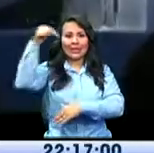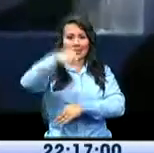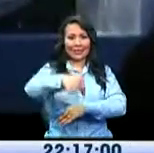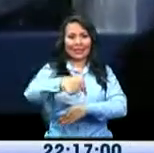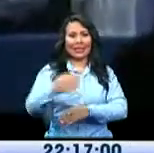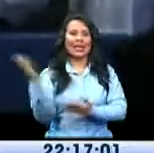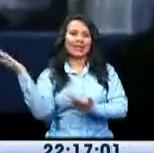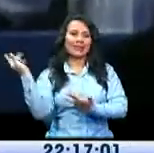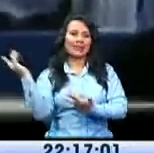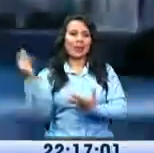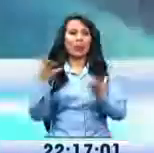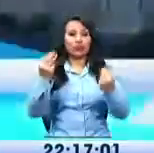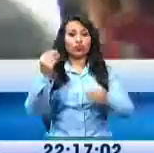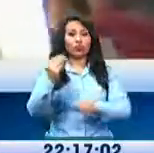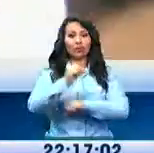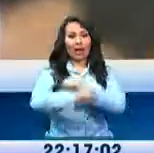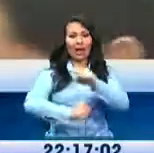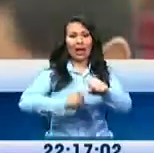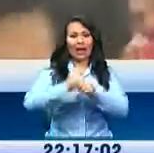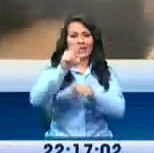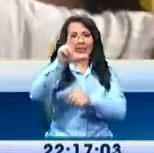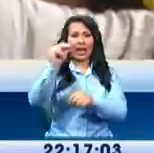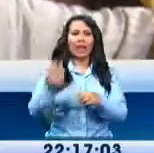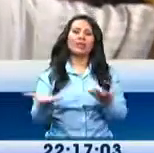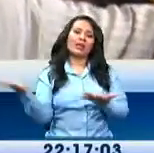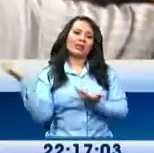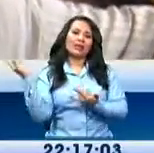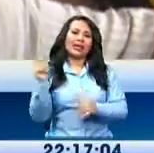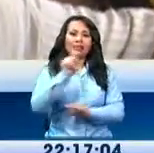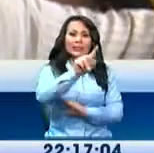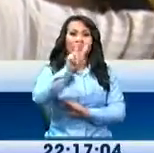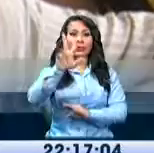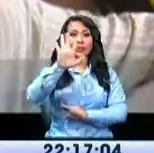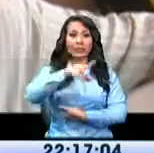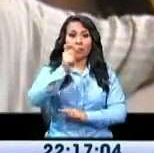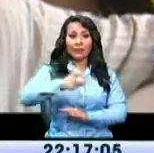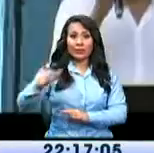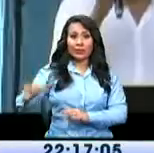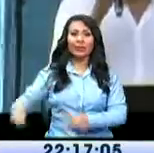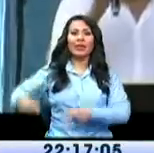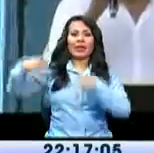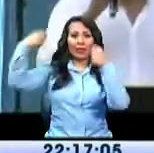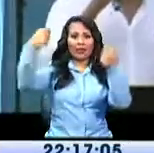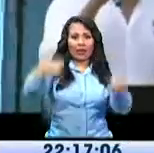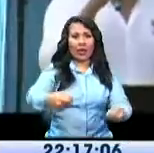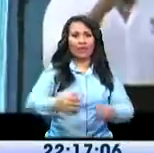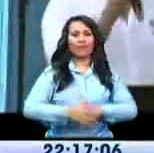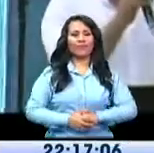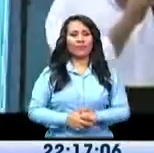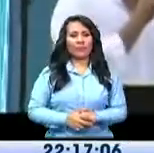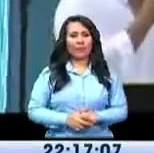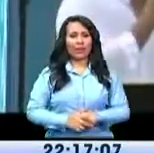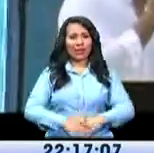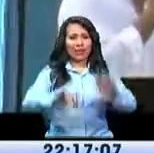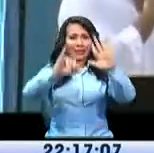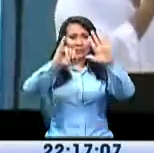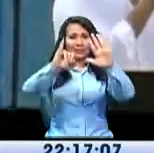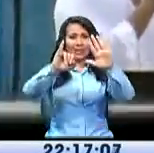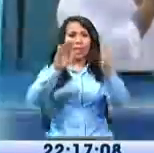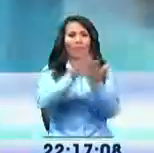más de 30 años y beneficiaría a unos 125.000 habitantes de este cantón. Entre los 6 proyectos